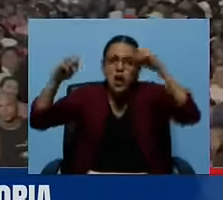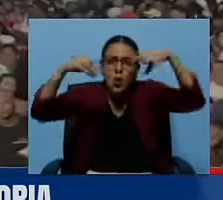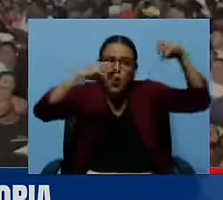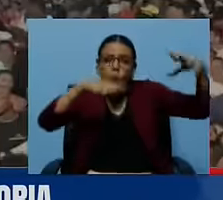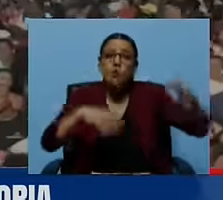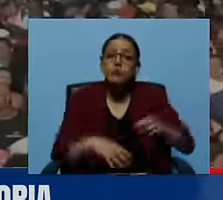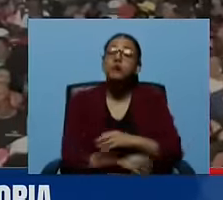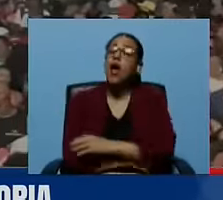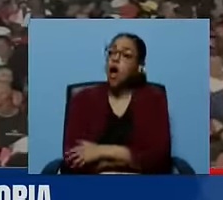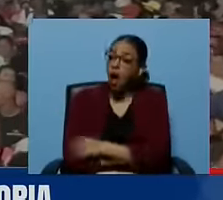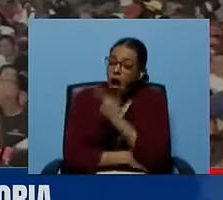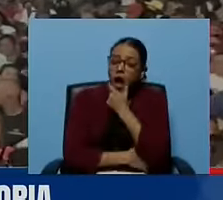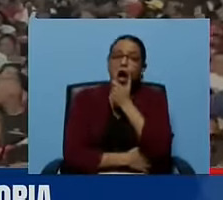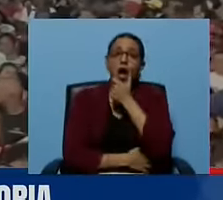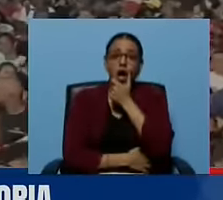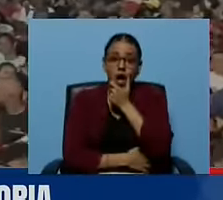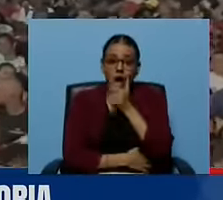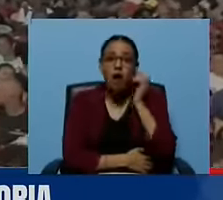Ah,